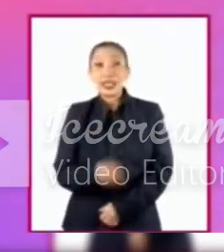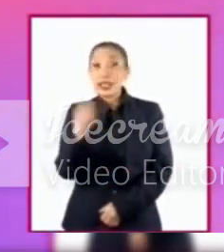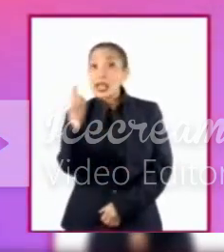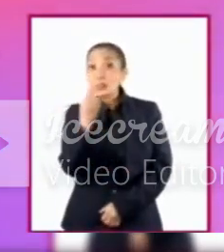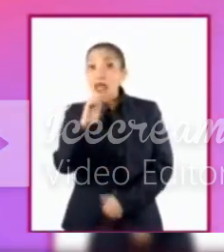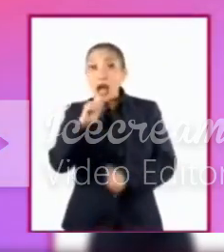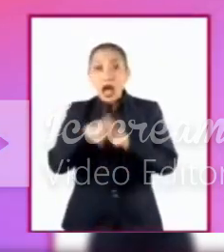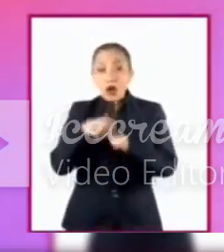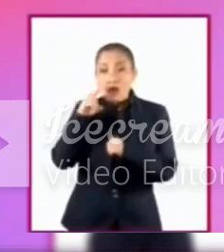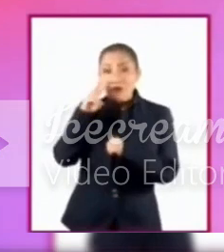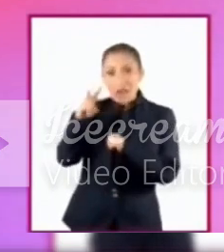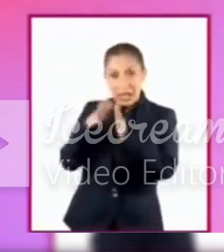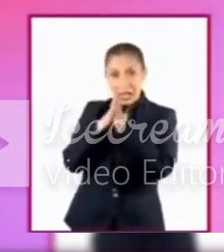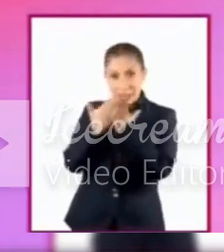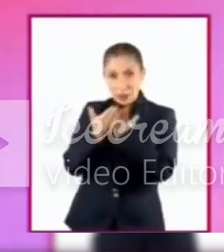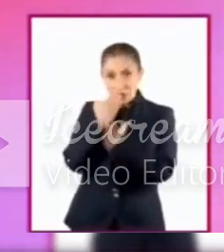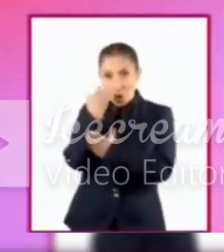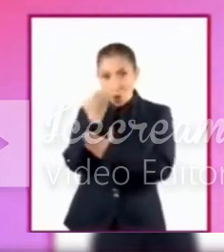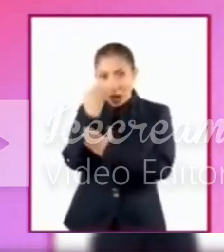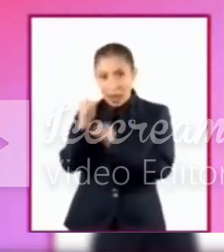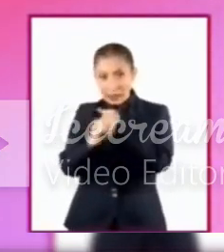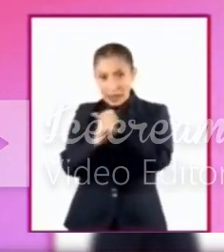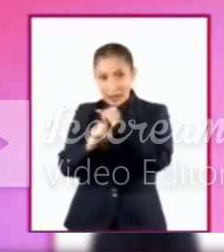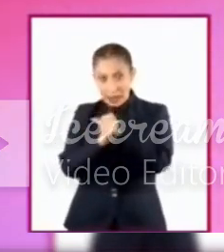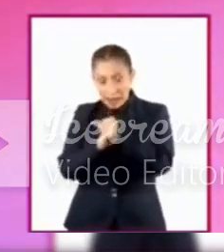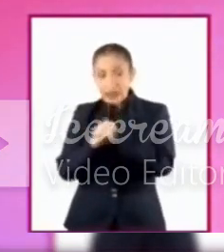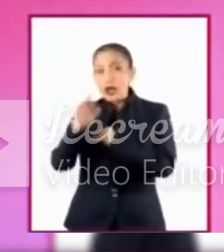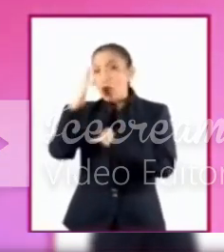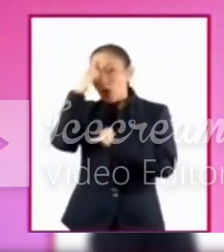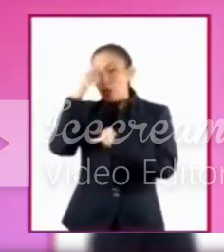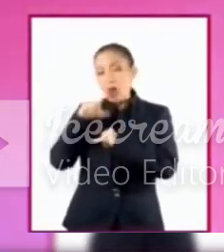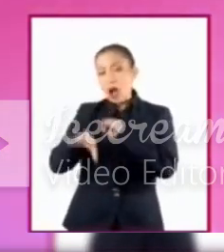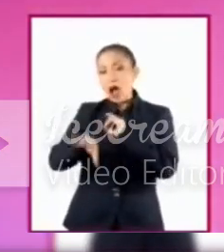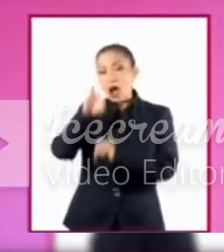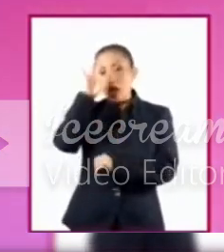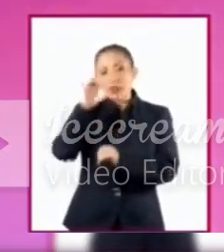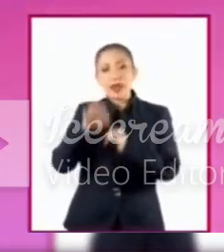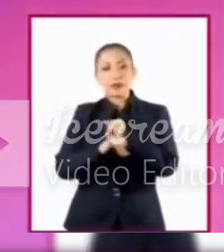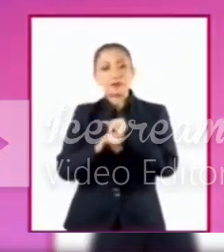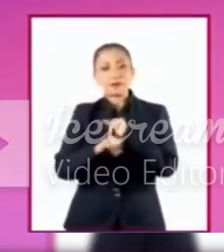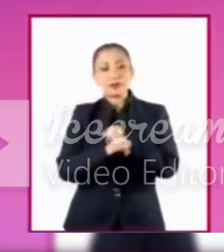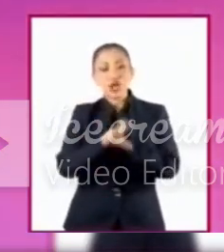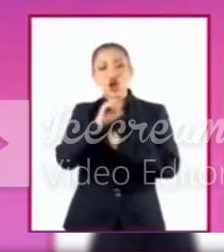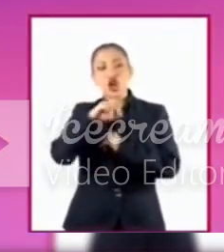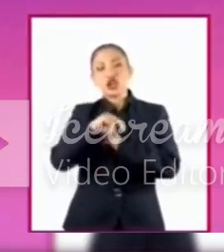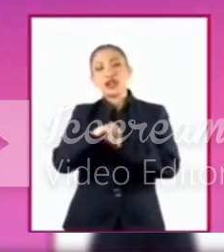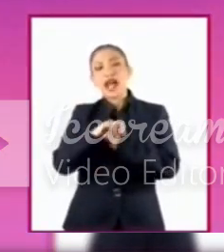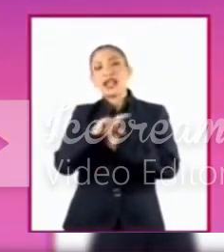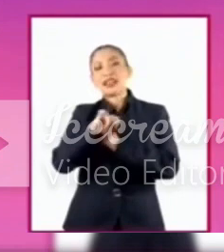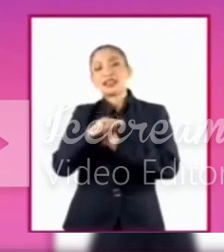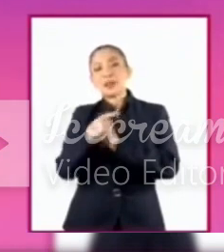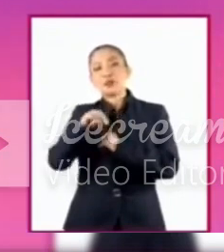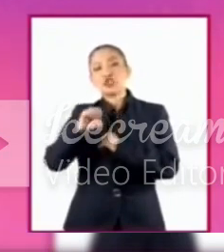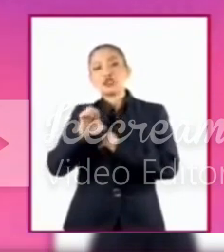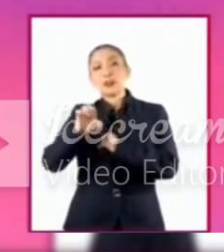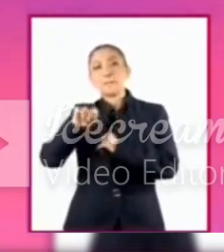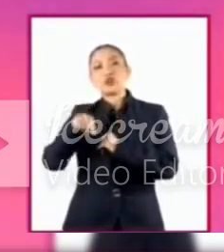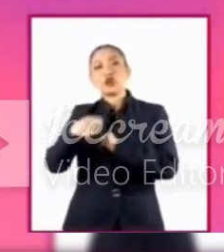Si requieres consultar los libros de texto en versión digital, recuerda que los puedes encontrar en la página